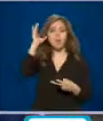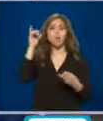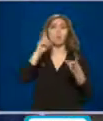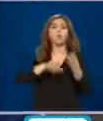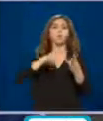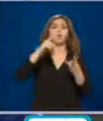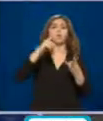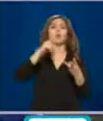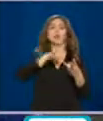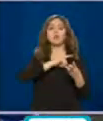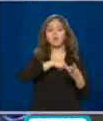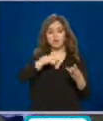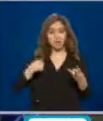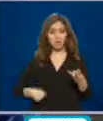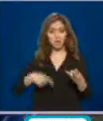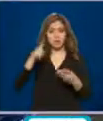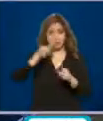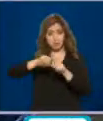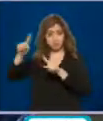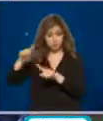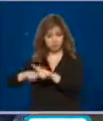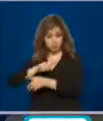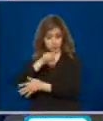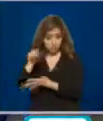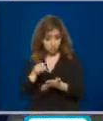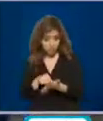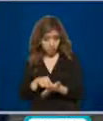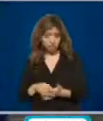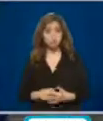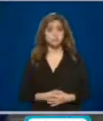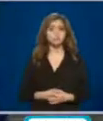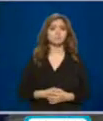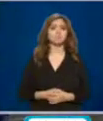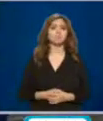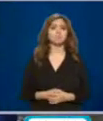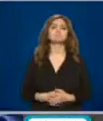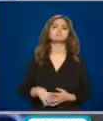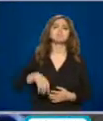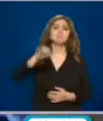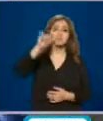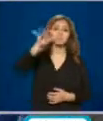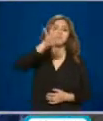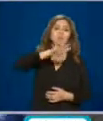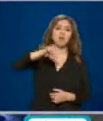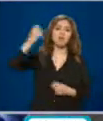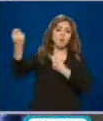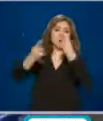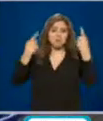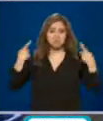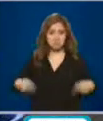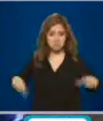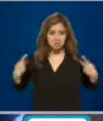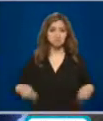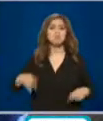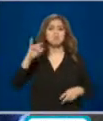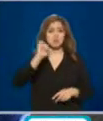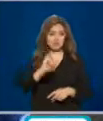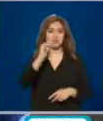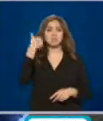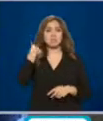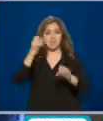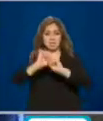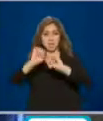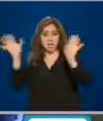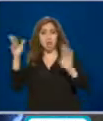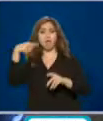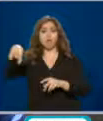que en tantos lados. Pues algunos lo tenemos claro, algunos otros no precisamente, por eso es que aquí